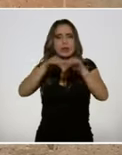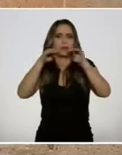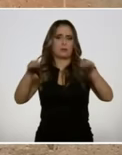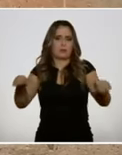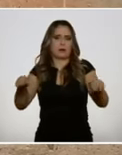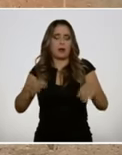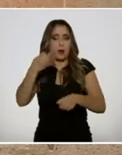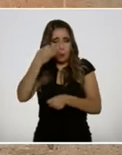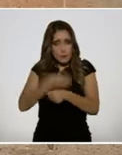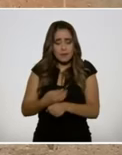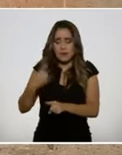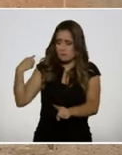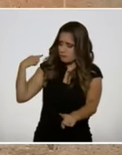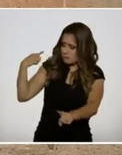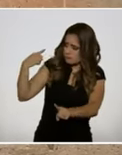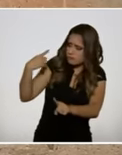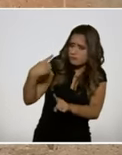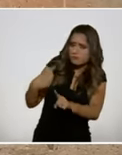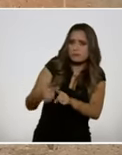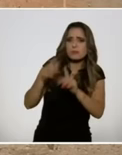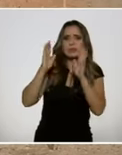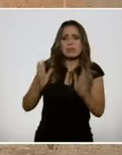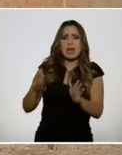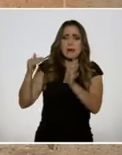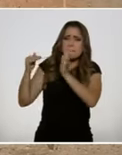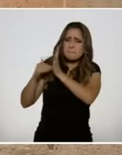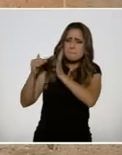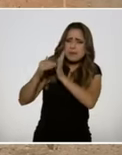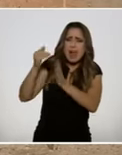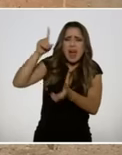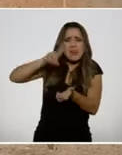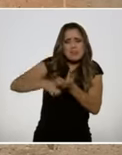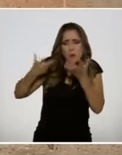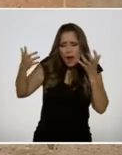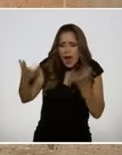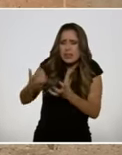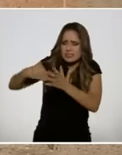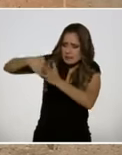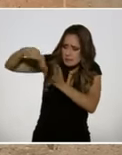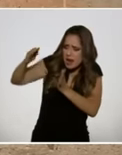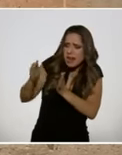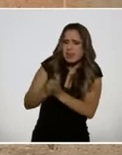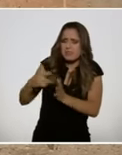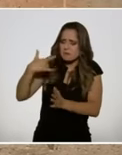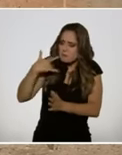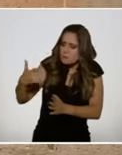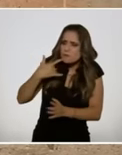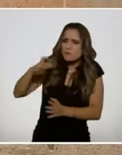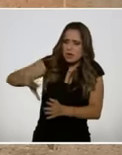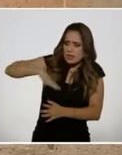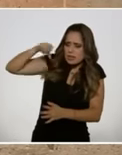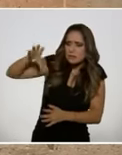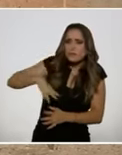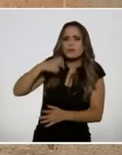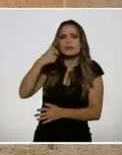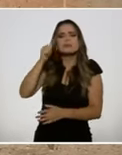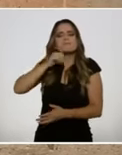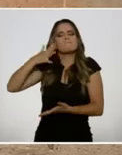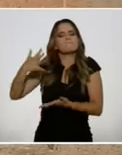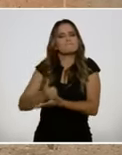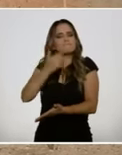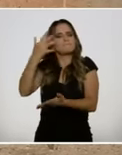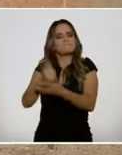las páginas de la historia nacional, miles de actos heroicos, solemnes y gloriosos. Cabe